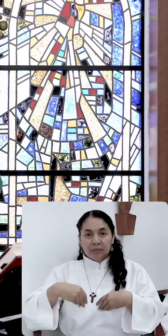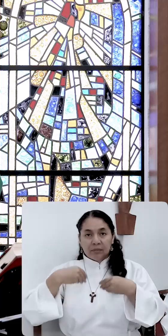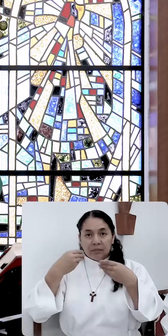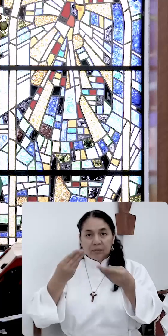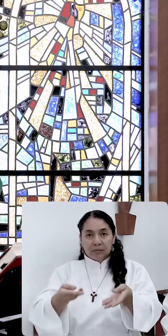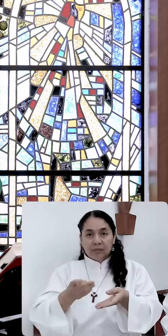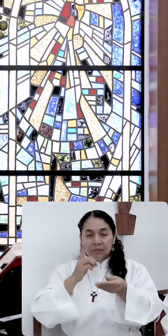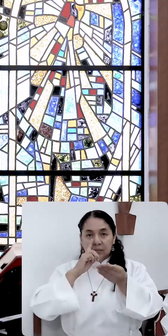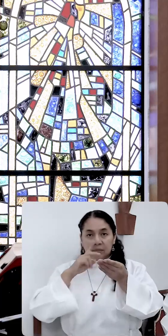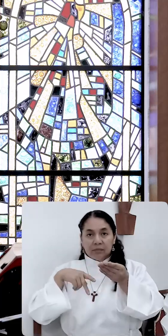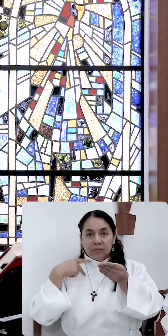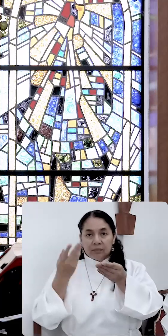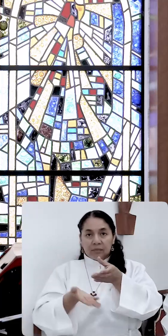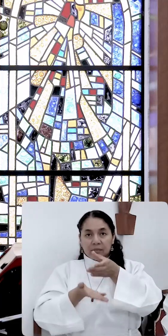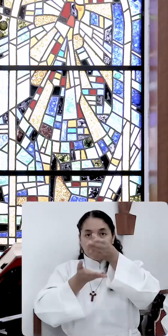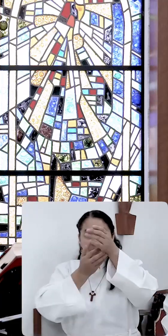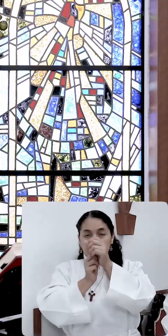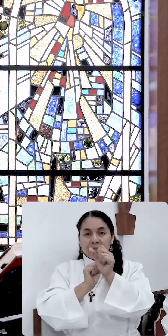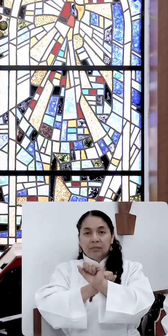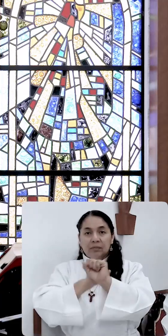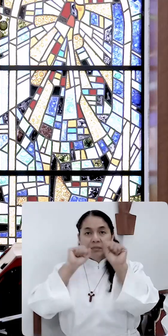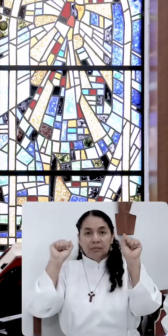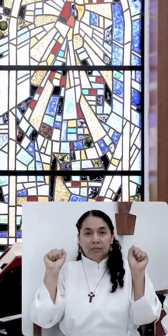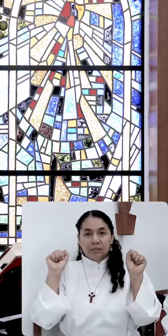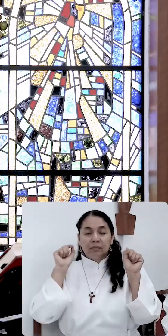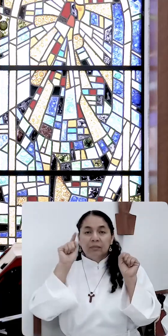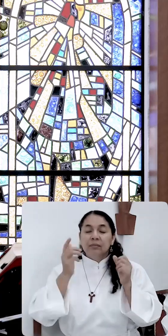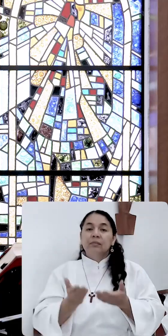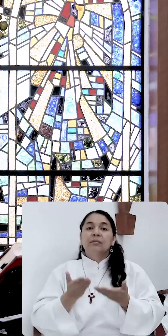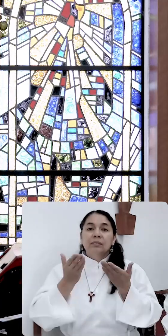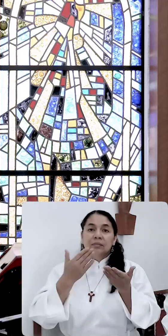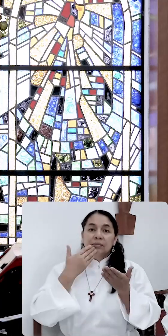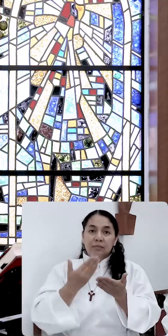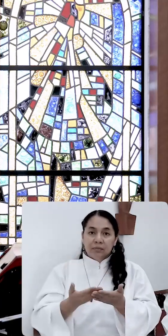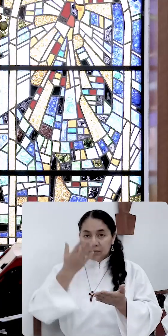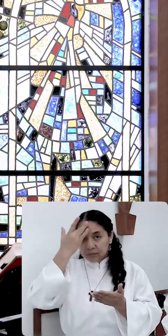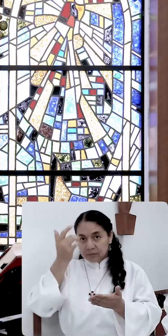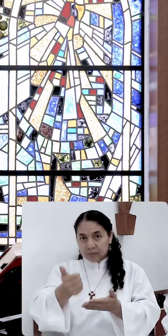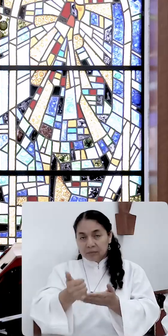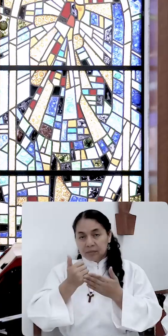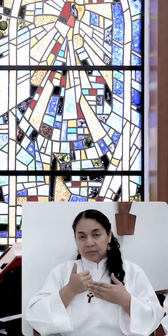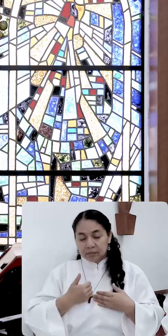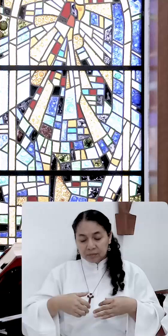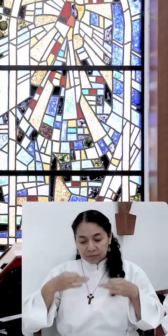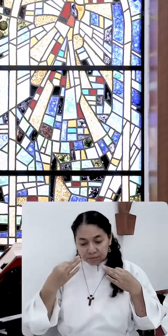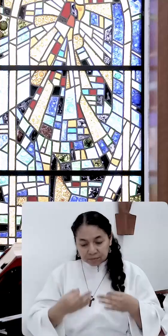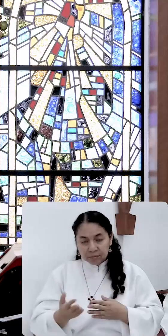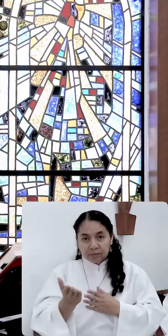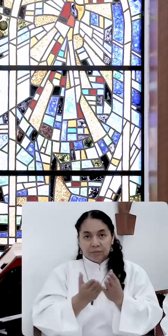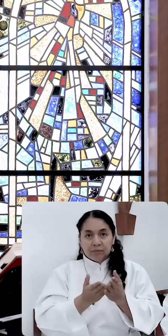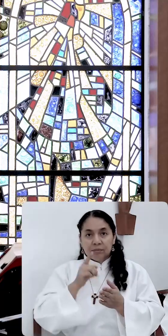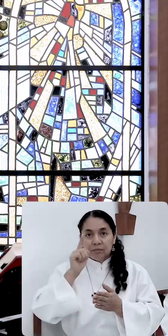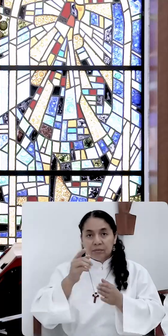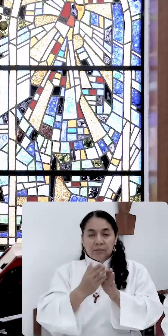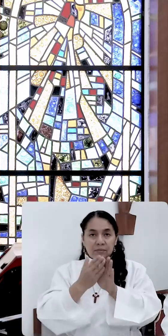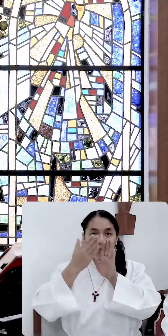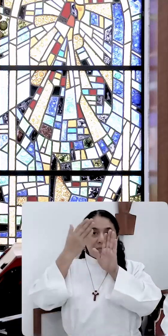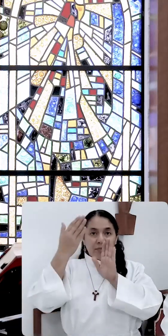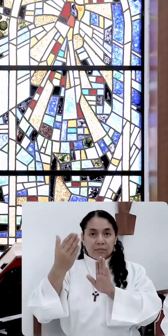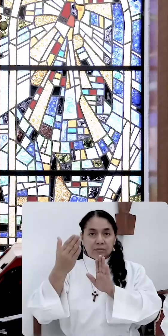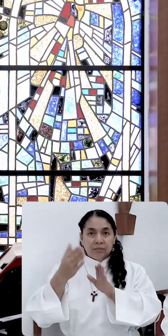el pan de vida y el cáliz de salvación, y te damos gracias porque nos haces dignos de servirte en tu